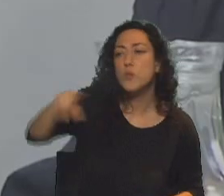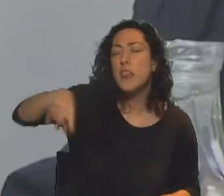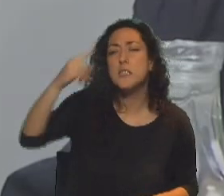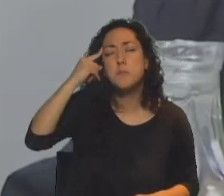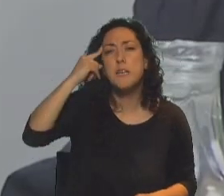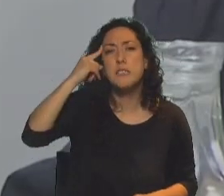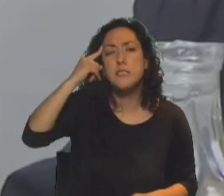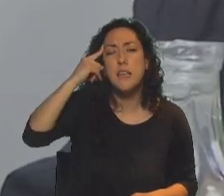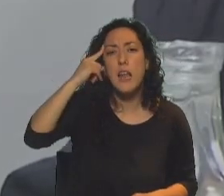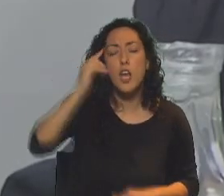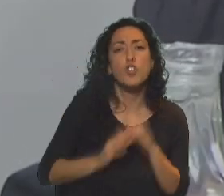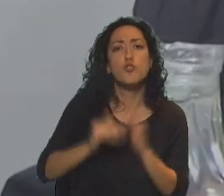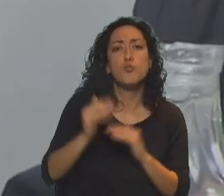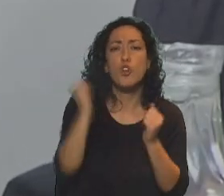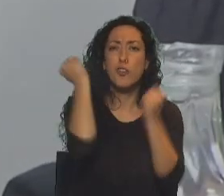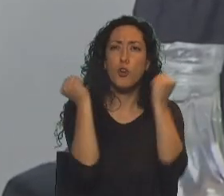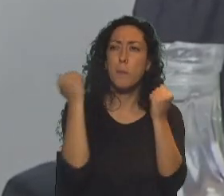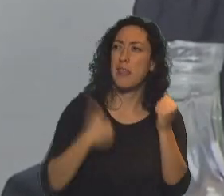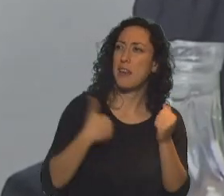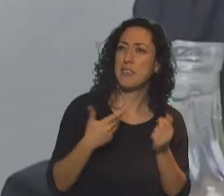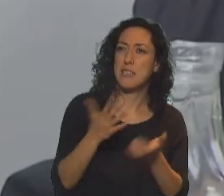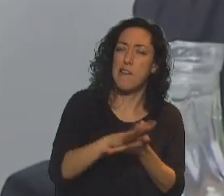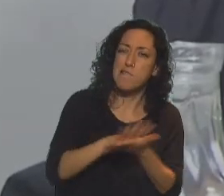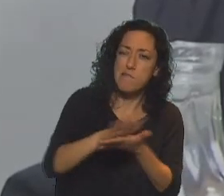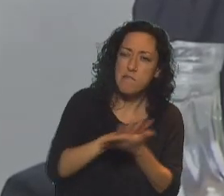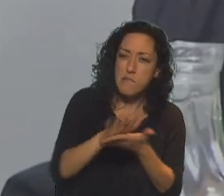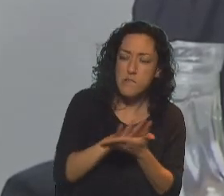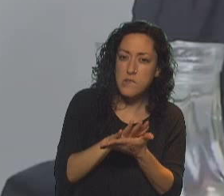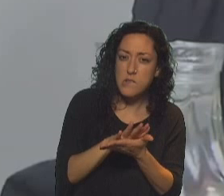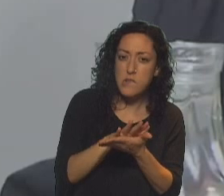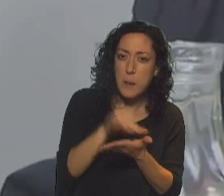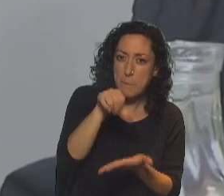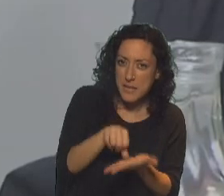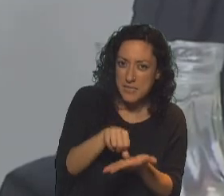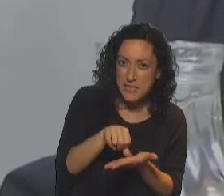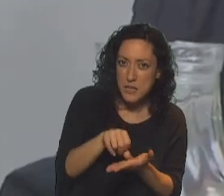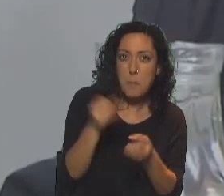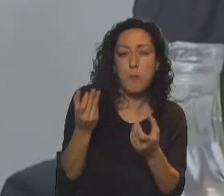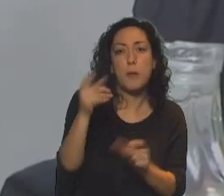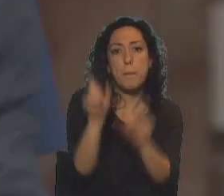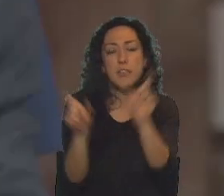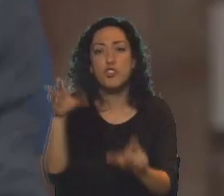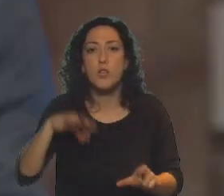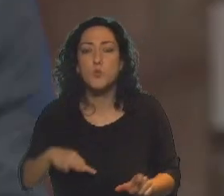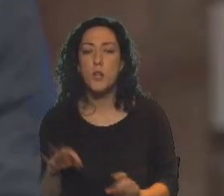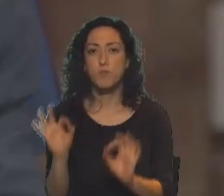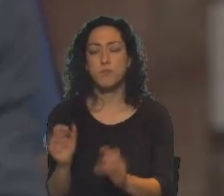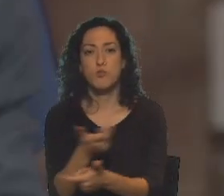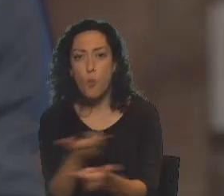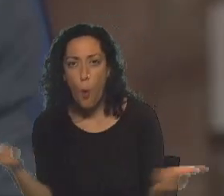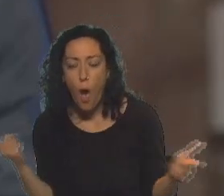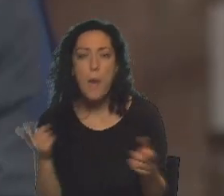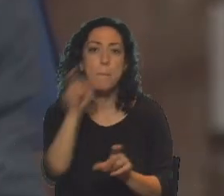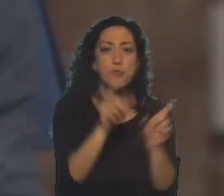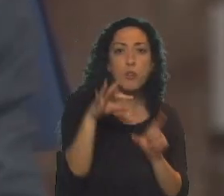reconstruir económicamente el país con lo que es necesario para la gente que no le alcanza el salario, para los que lo